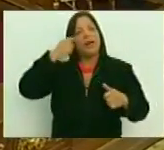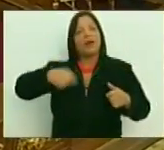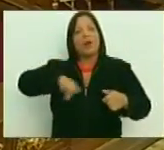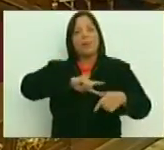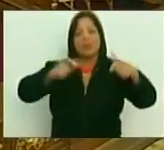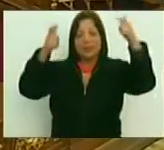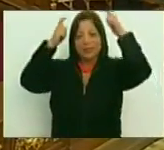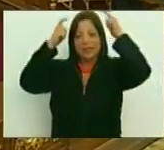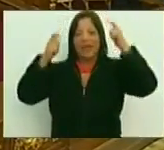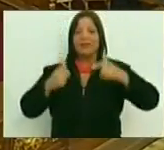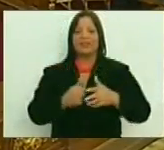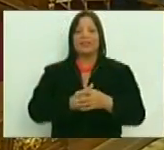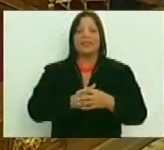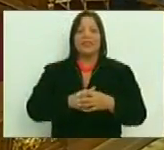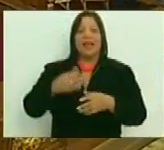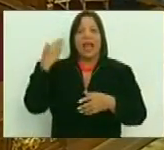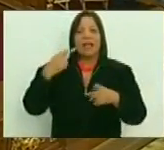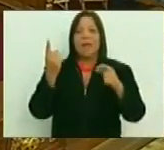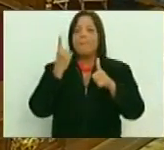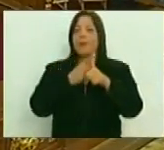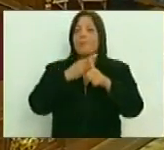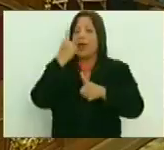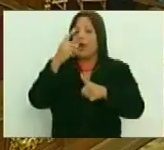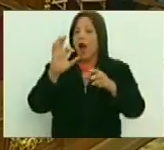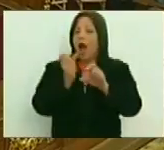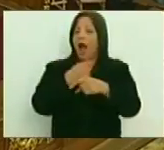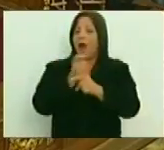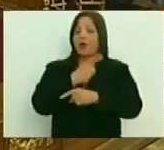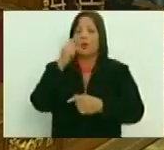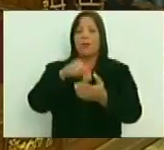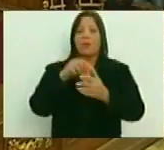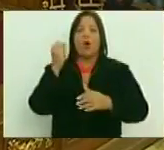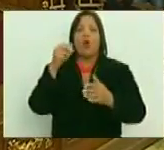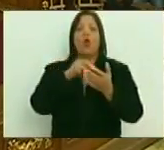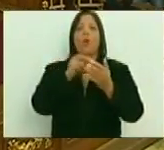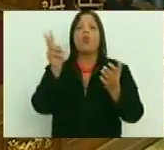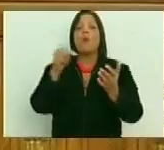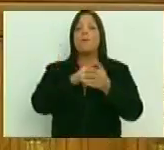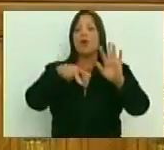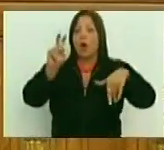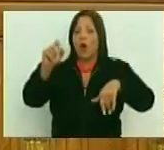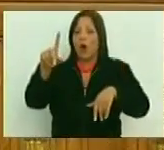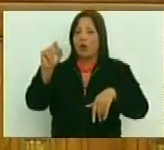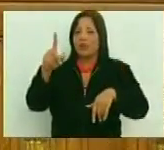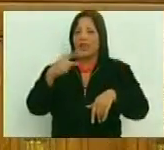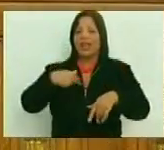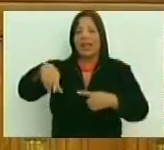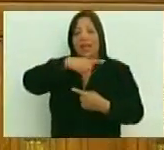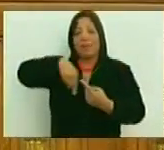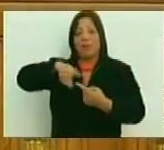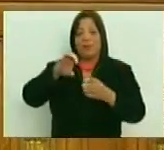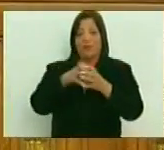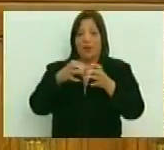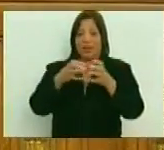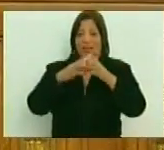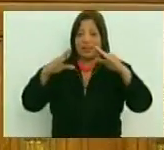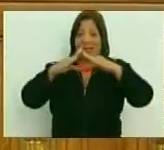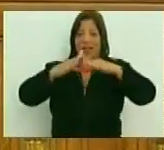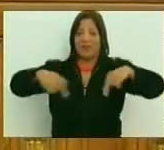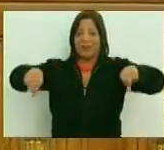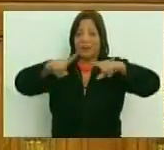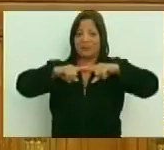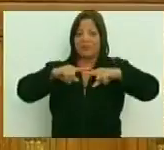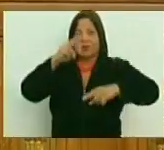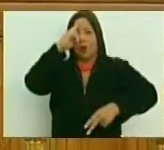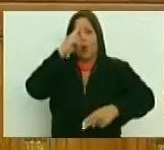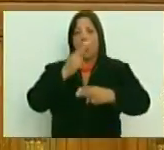Comandante Chávez, aquel primero de agosto del año 2011, en el Palacio de Miraflores, donde se desarrollaba la